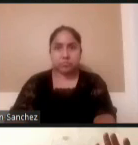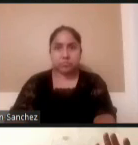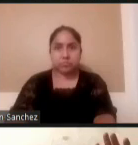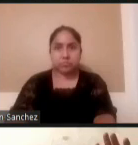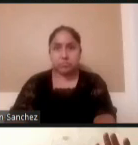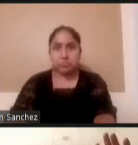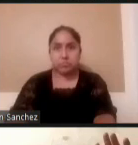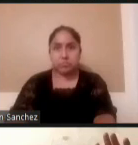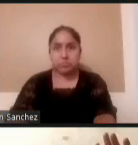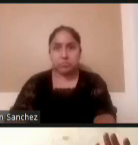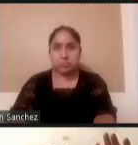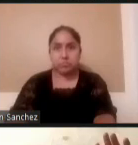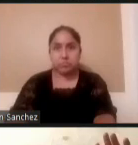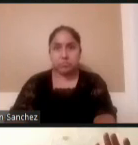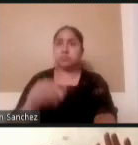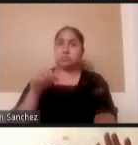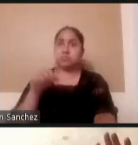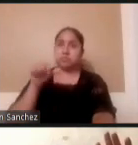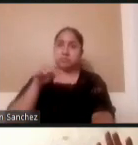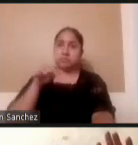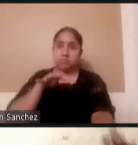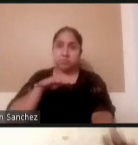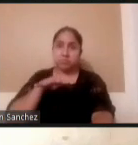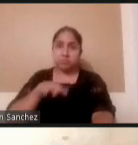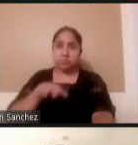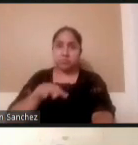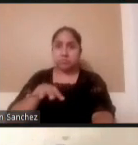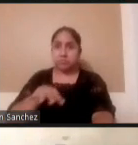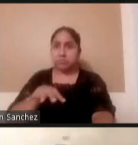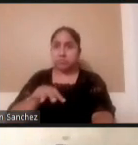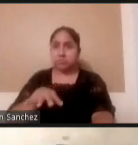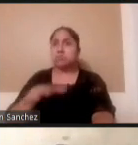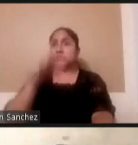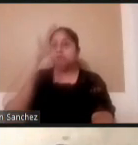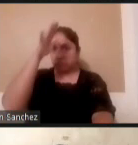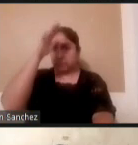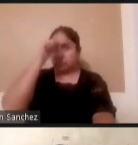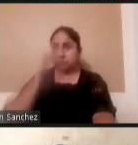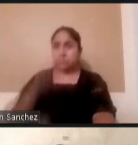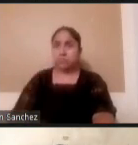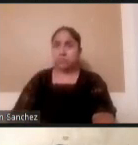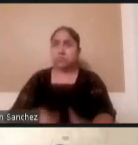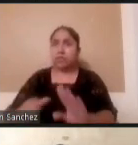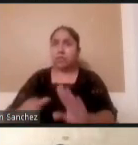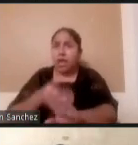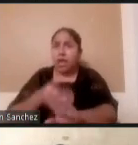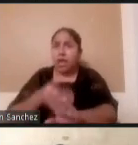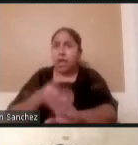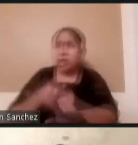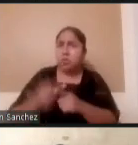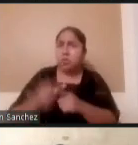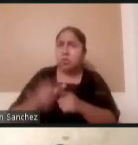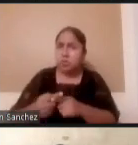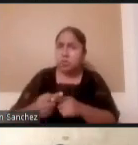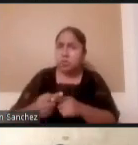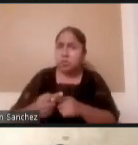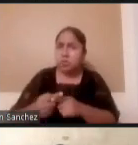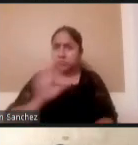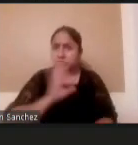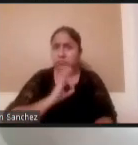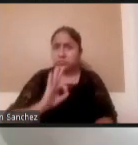Tenemos 19 votos a favor. Quien esté en contra, favor de manifestarlo levantando su mano.